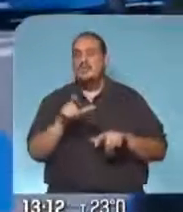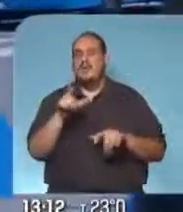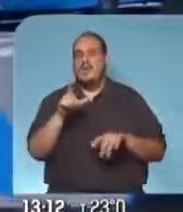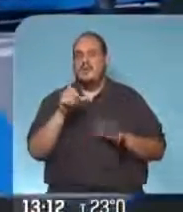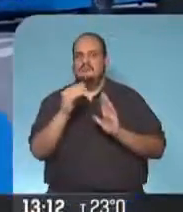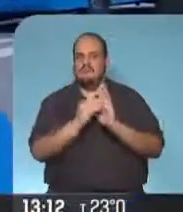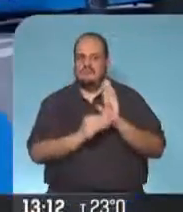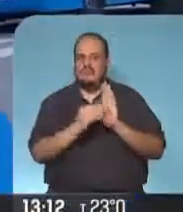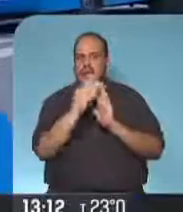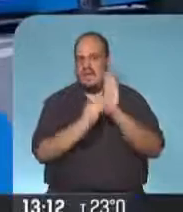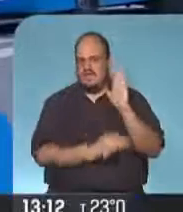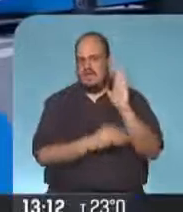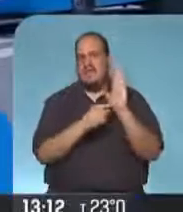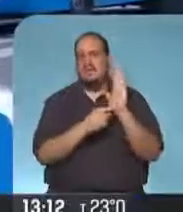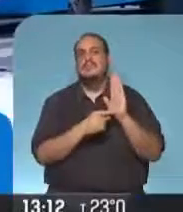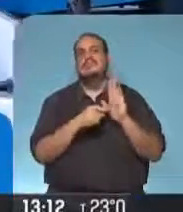justamente parte de esta lista de los